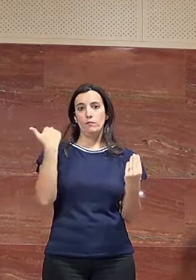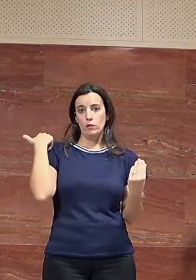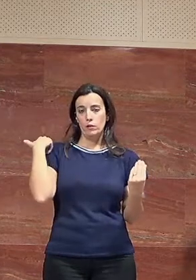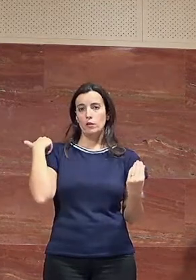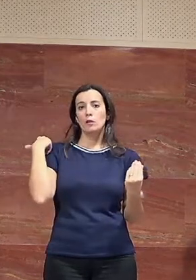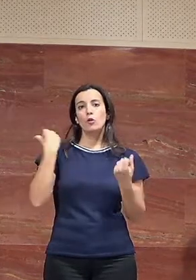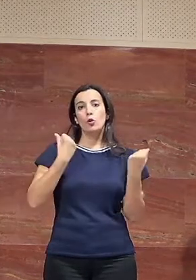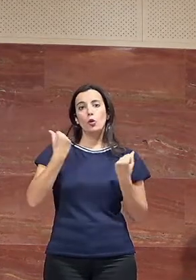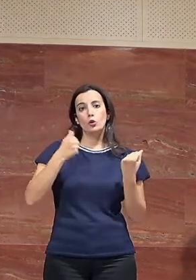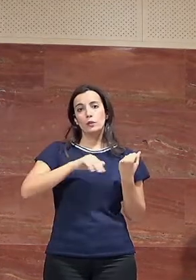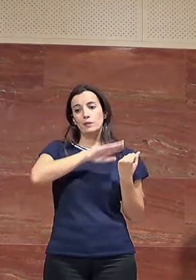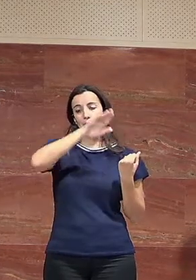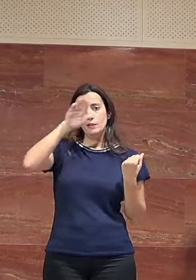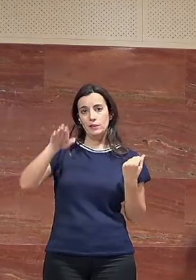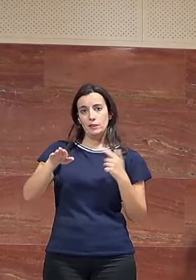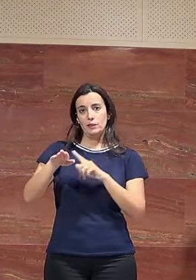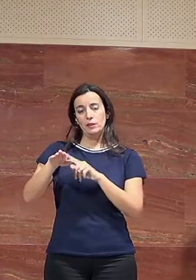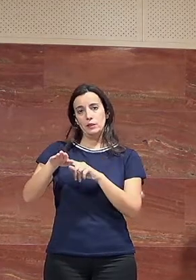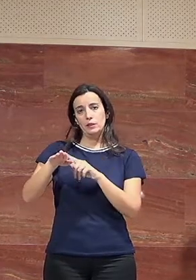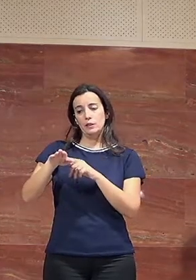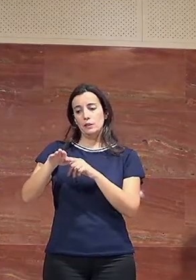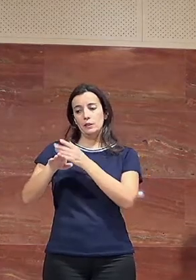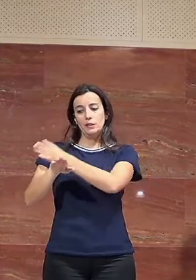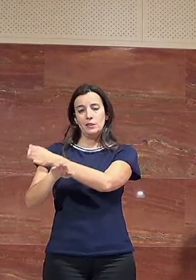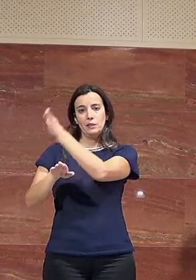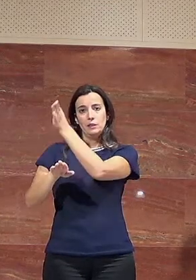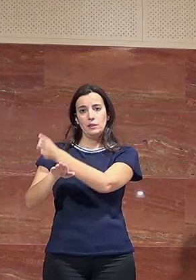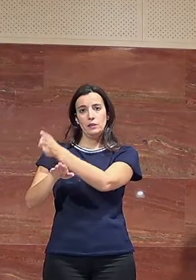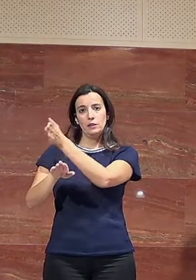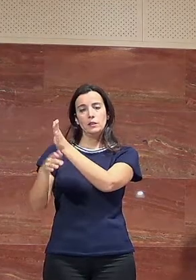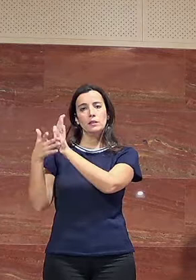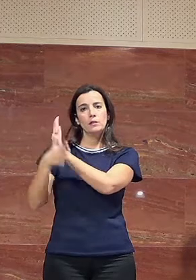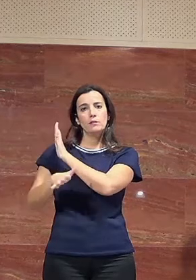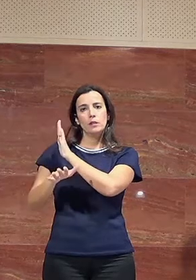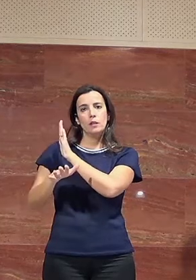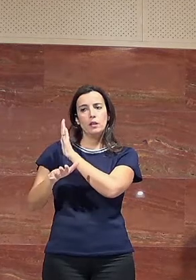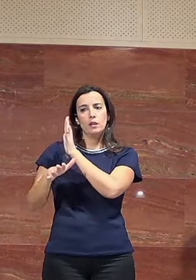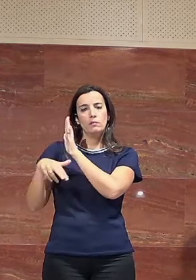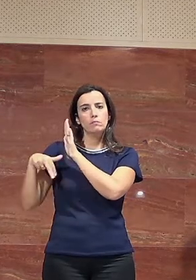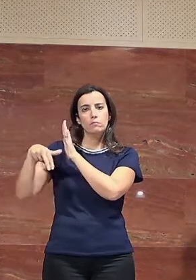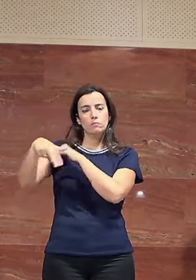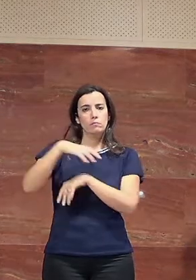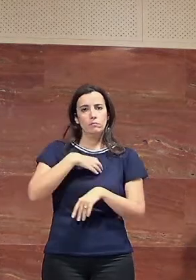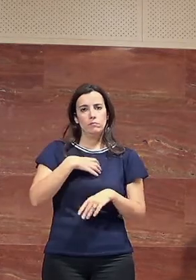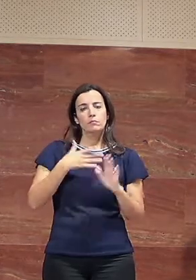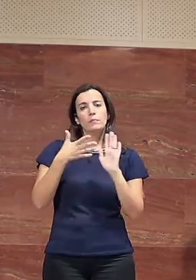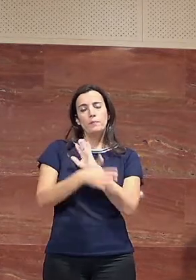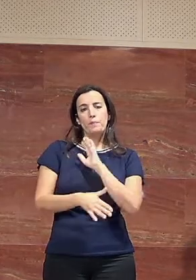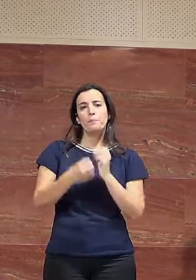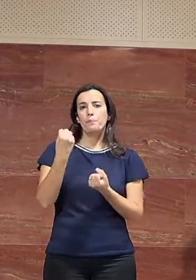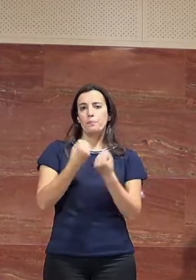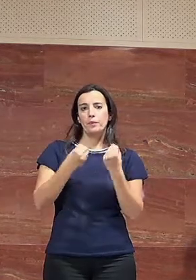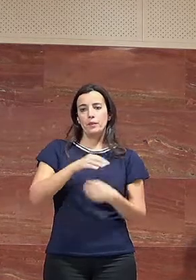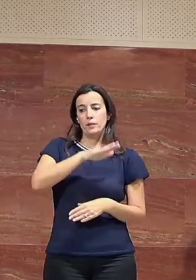coche se sube en la acera y pega el coche totalmente a la fachada, no deja pasar a otro coche. Por lo tanto, es bastante improbable que un coche se haga esa